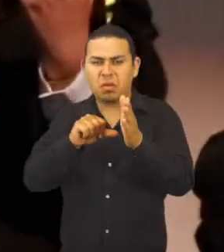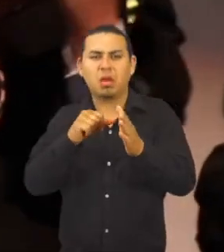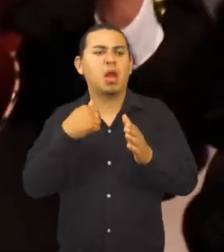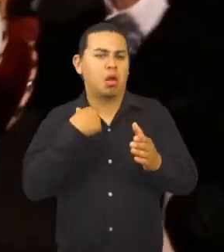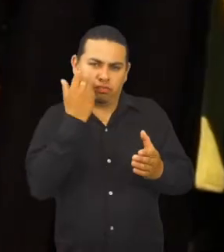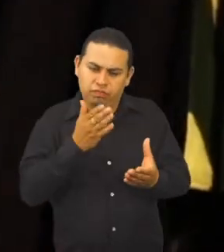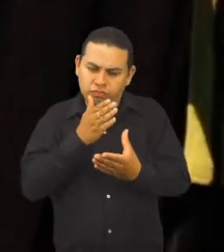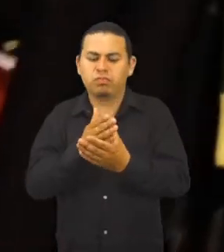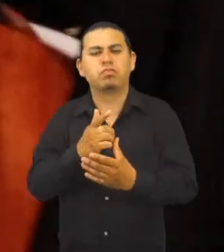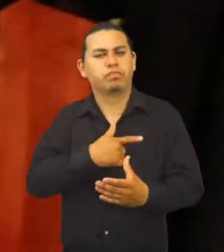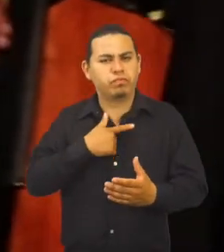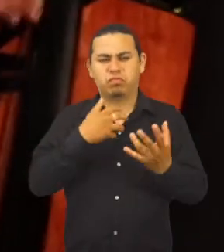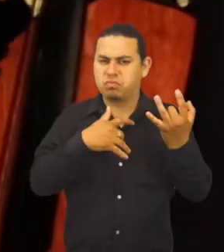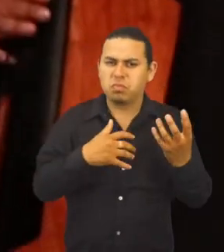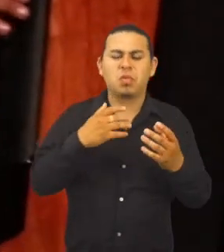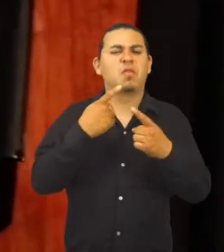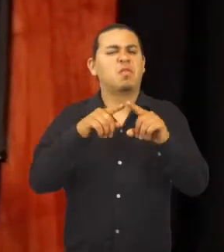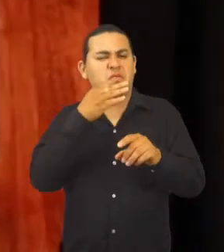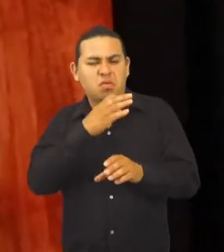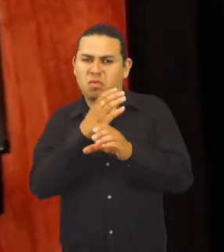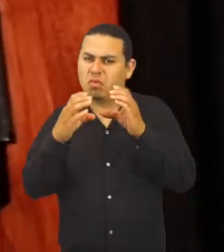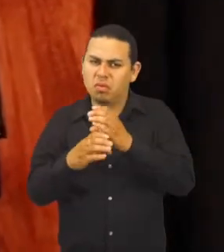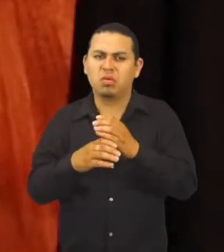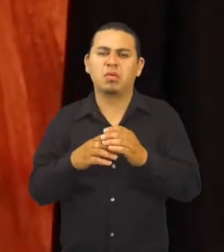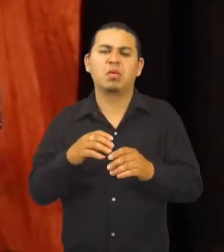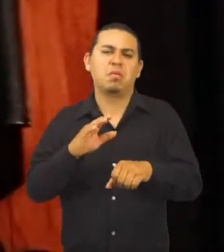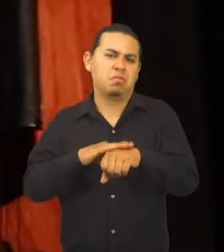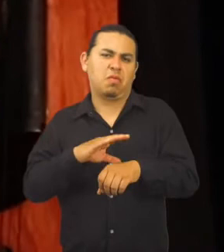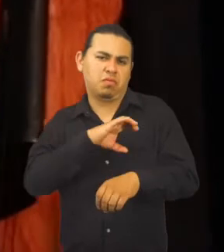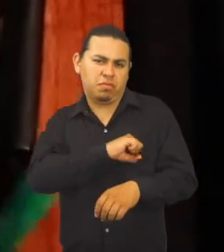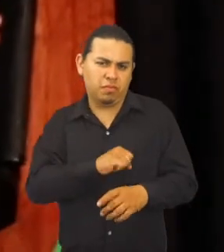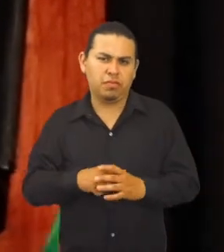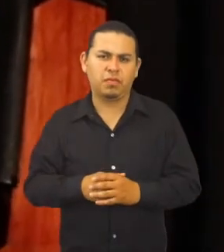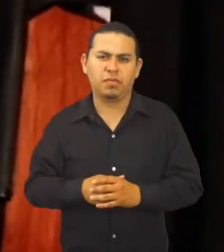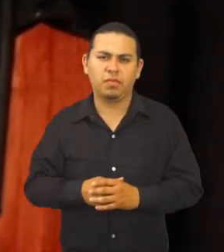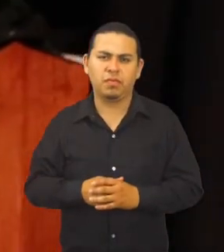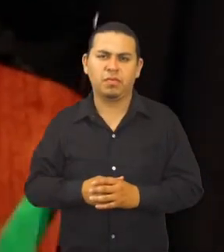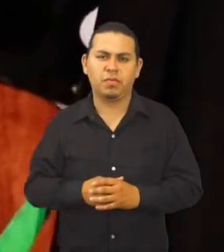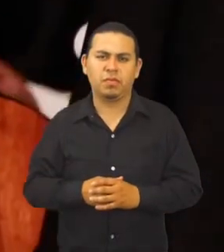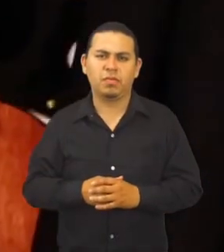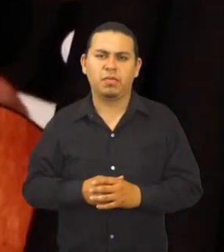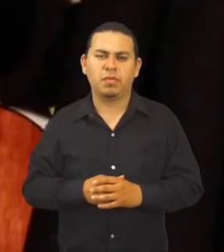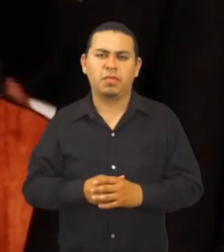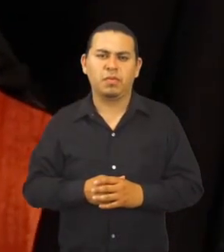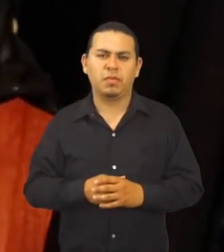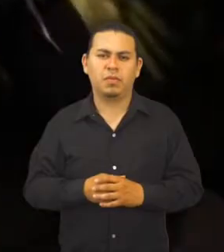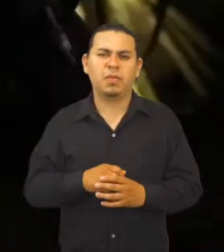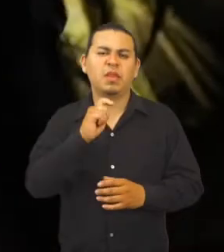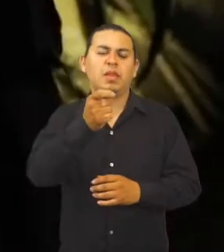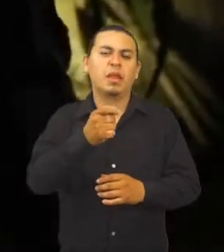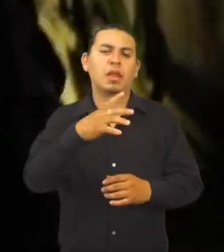institución preparatoria de la universidad. Y como dicen las presentaciones que hemos tenido, pues hoy aquí en el exconvento de San